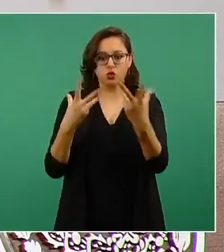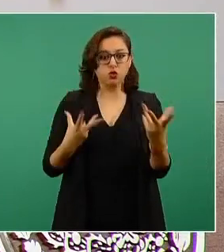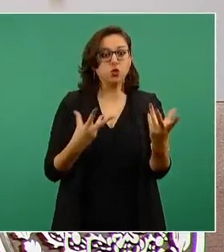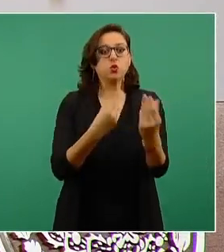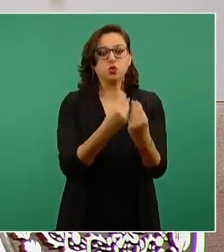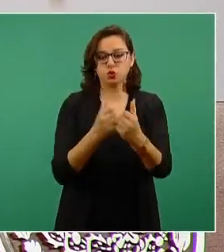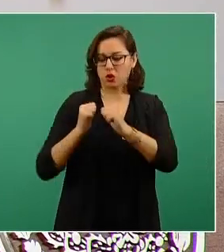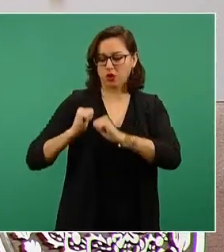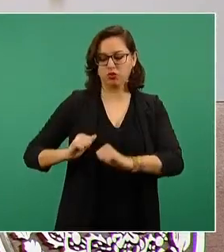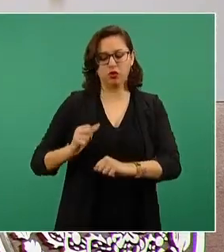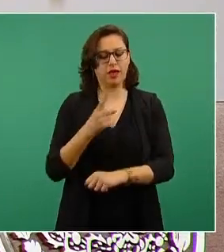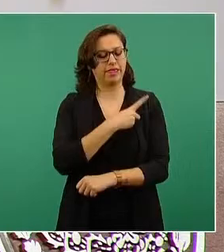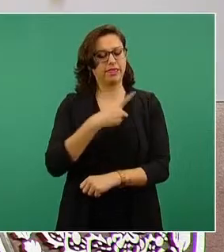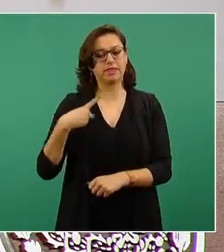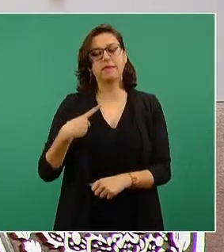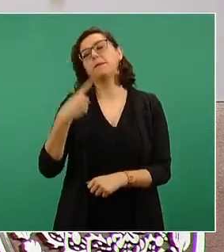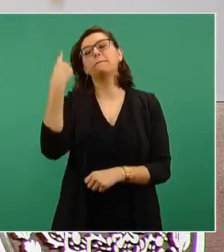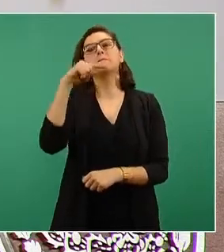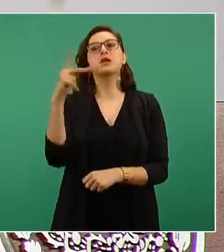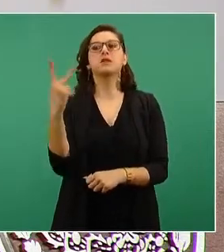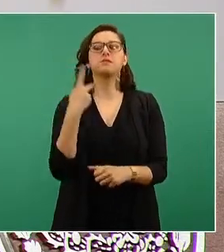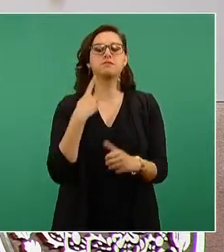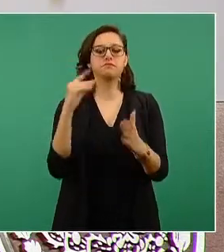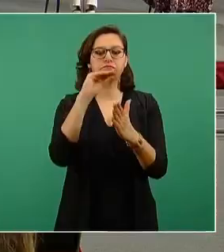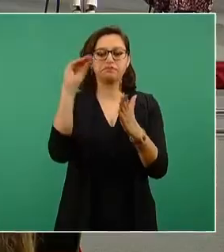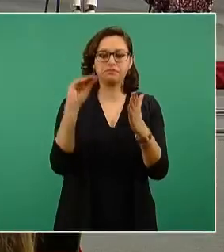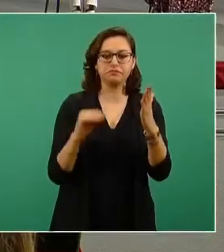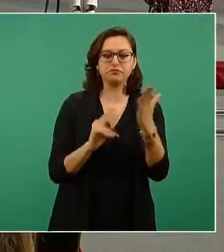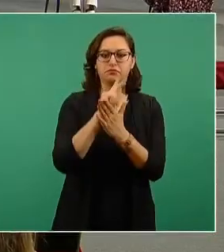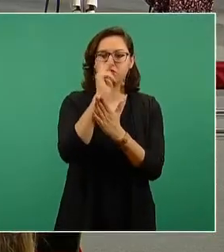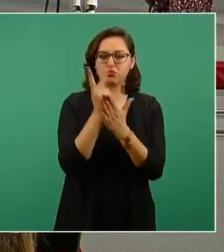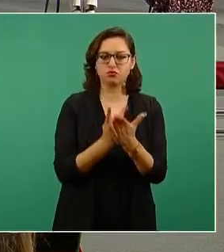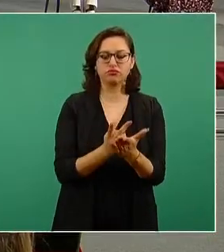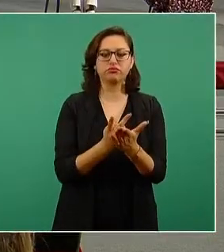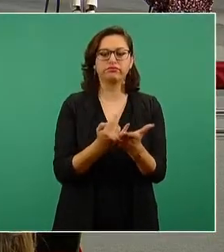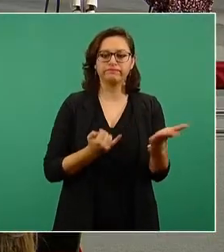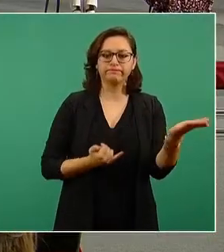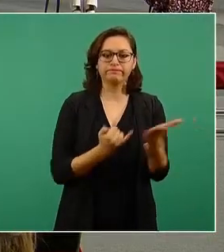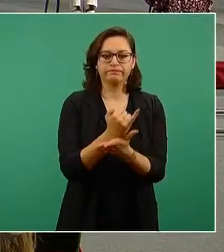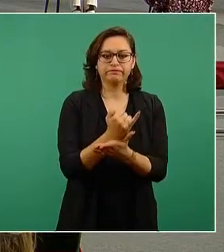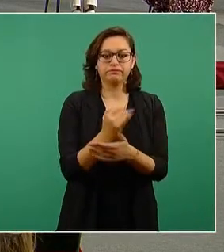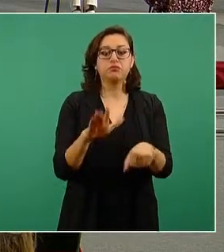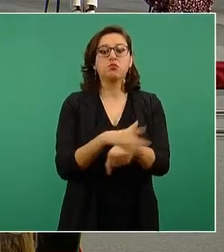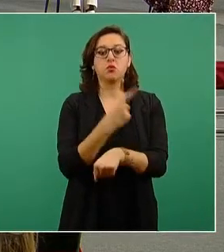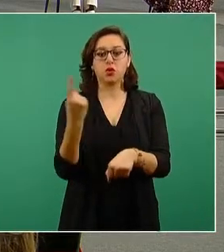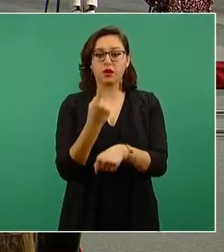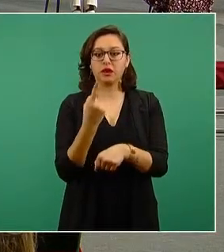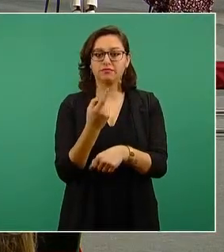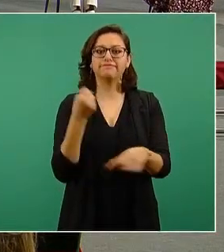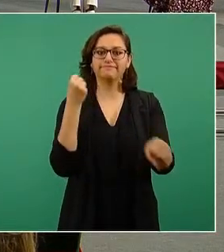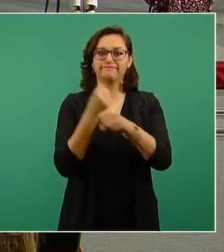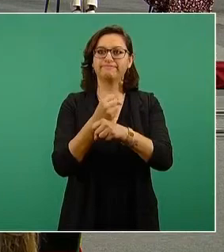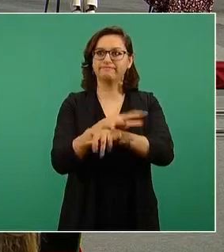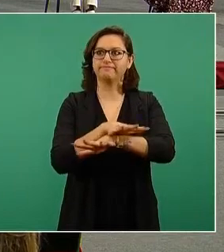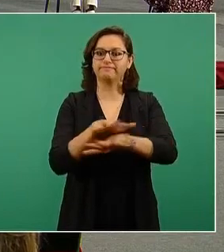las políticas, donde se deciden los programas, donde se deciden las prioridades, porque al final estas impactan directamente en nuestras